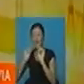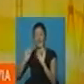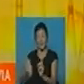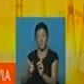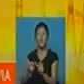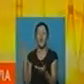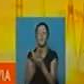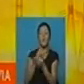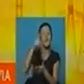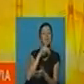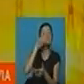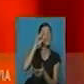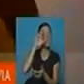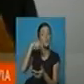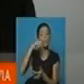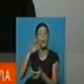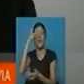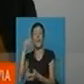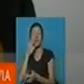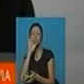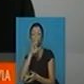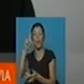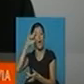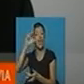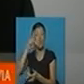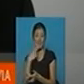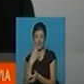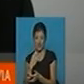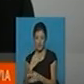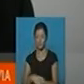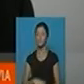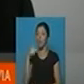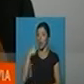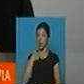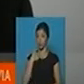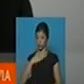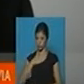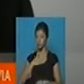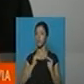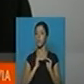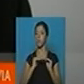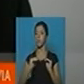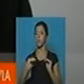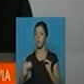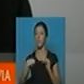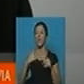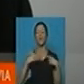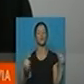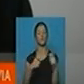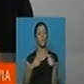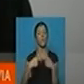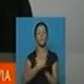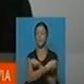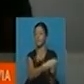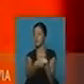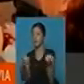e hidroeléctrica. Hoy estamos estables, entregando bonos, rentas y